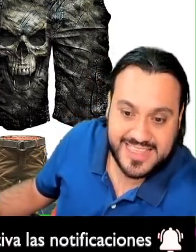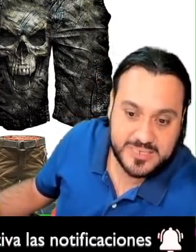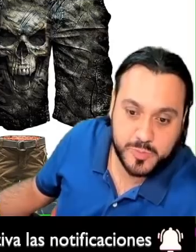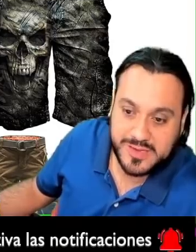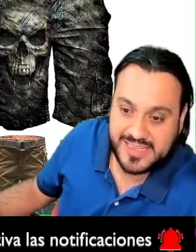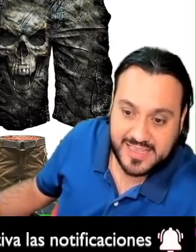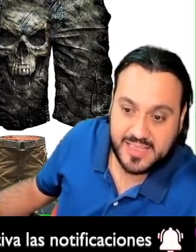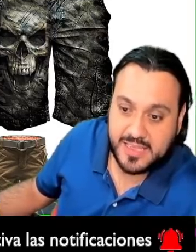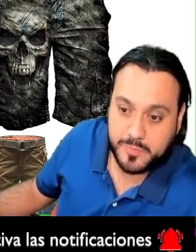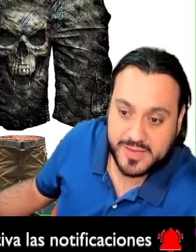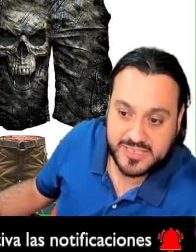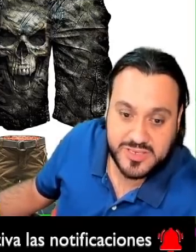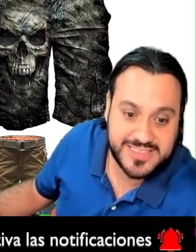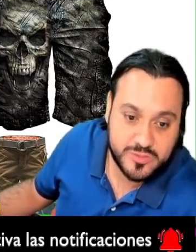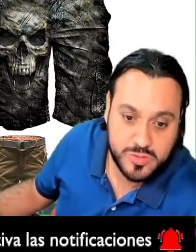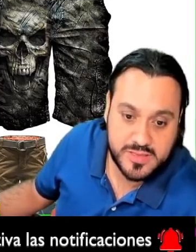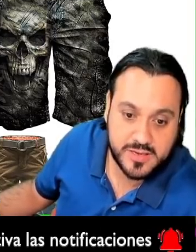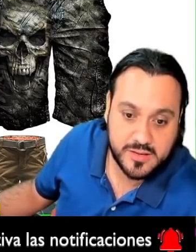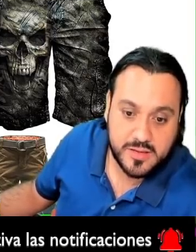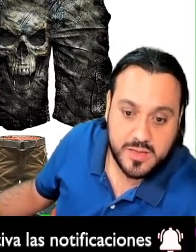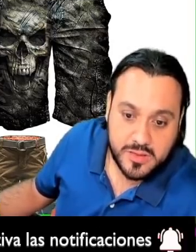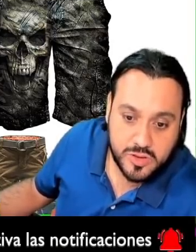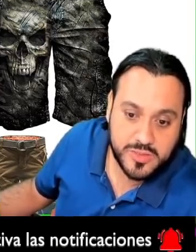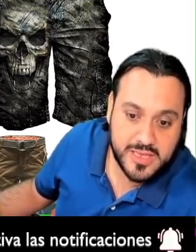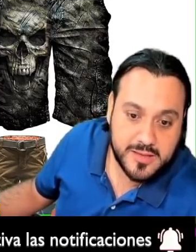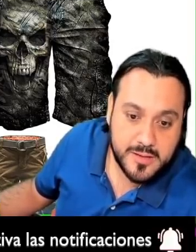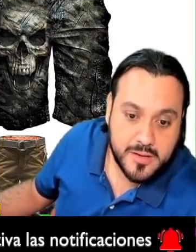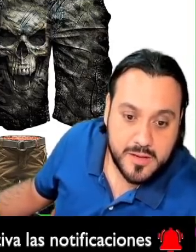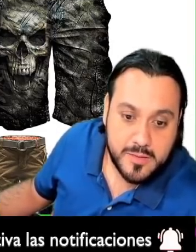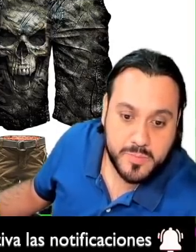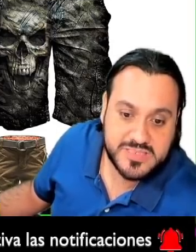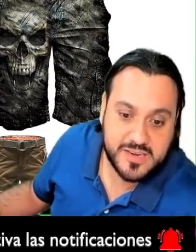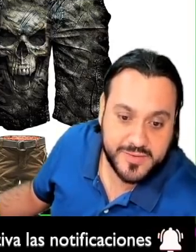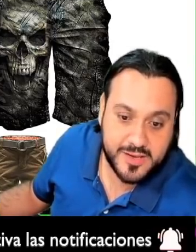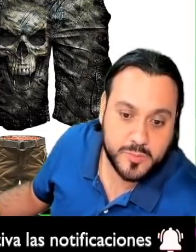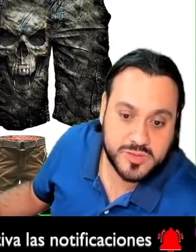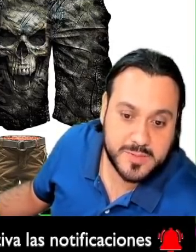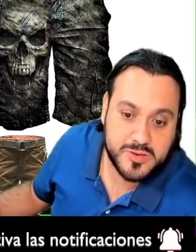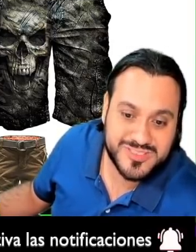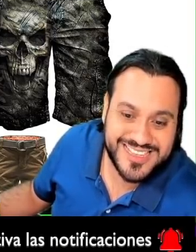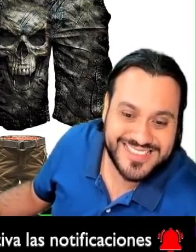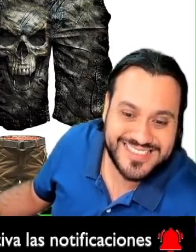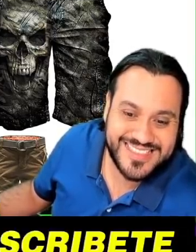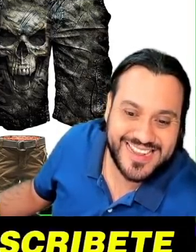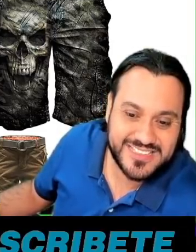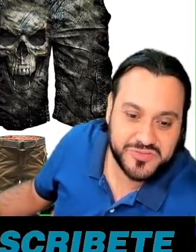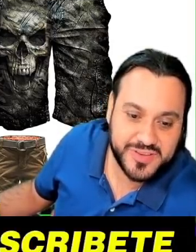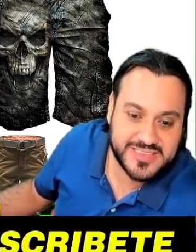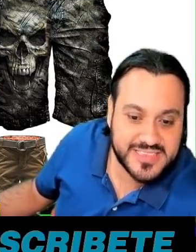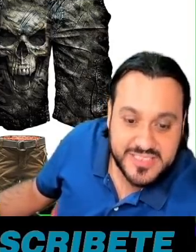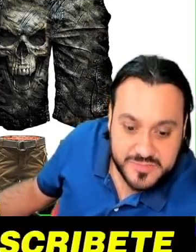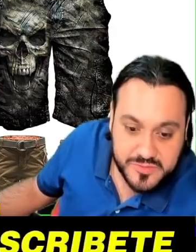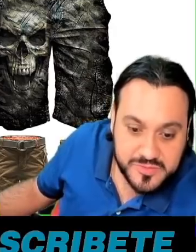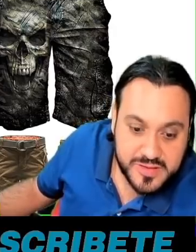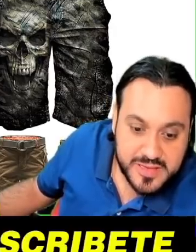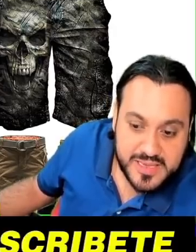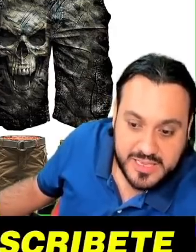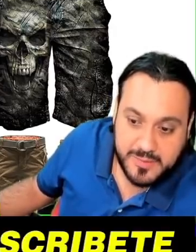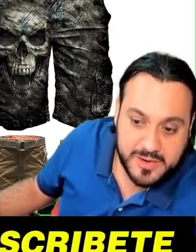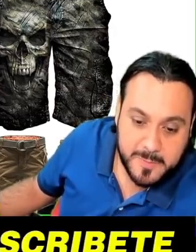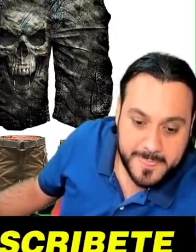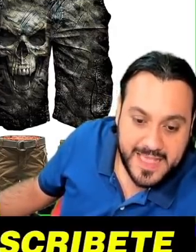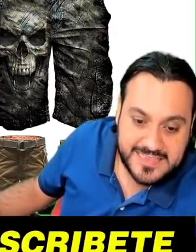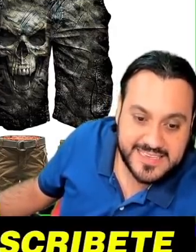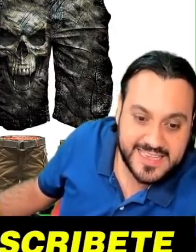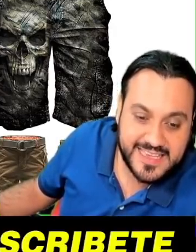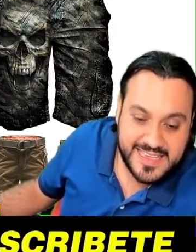las citadas publicaciones en Twitter, donde pues, se refiere como términos de transfascismo. Y